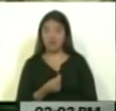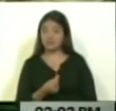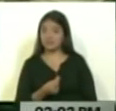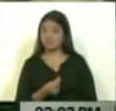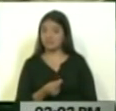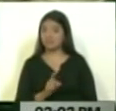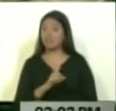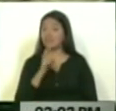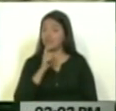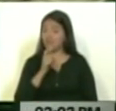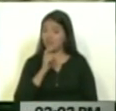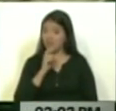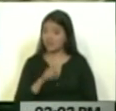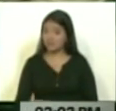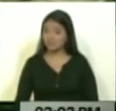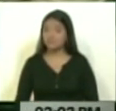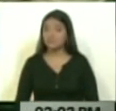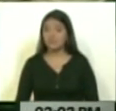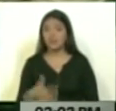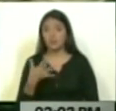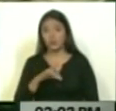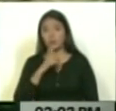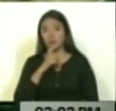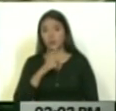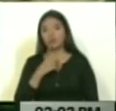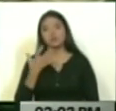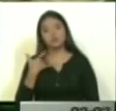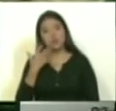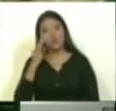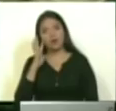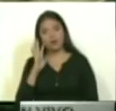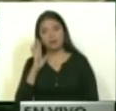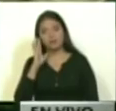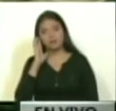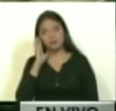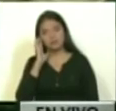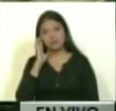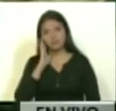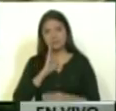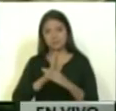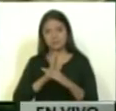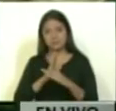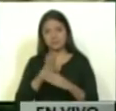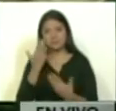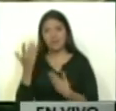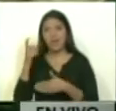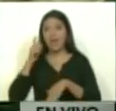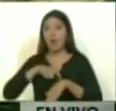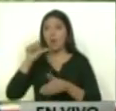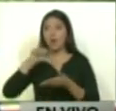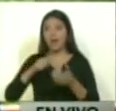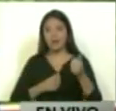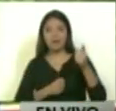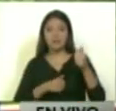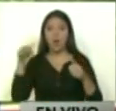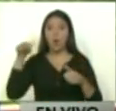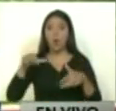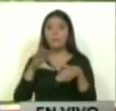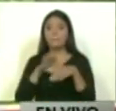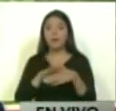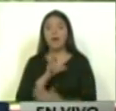Bueno, sincopado completamente y... Yo creo que... Veamos cómo transcurre la hora de la salsa de este martes 22